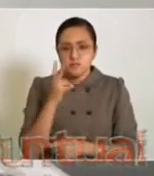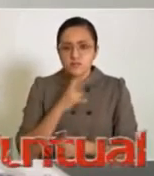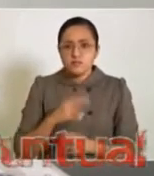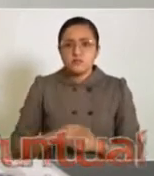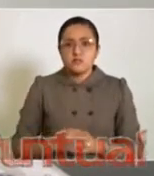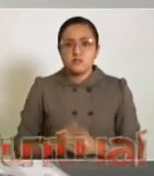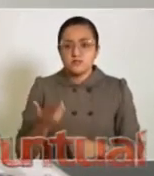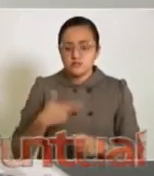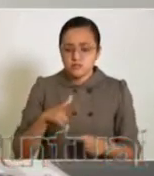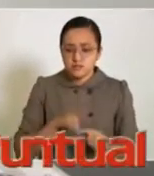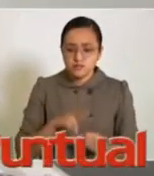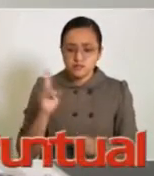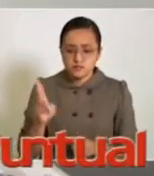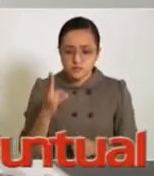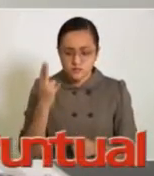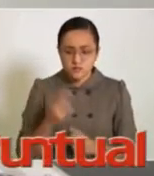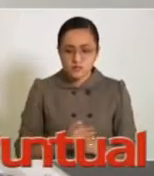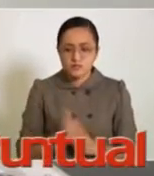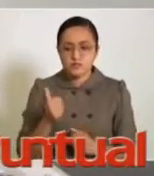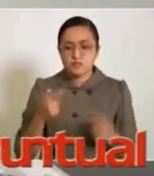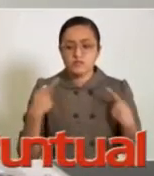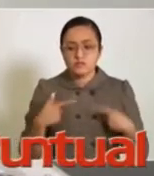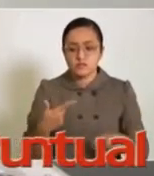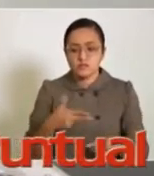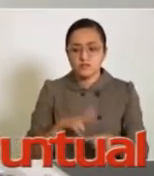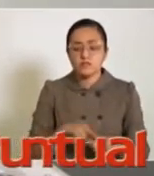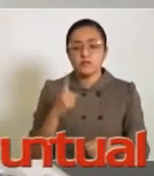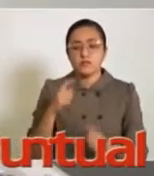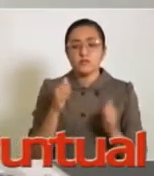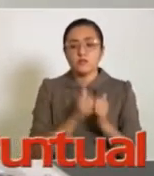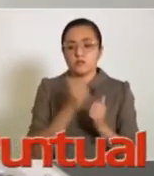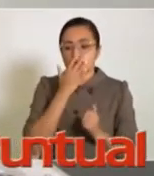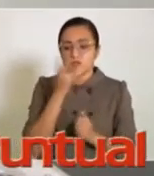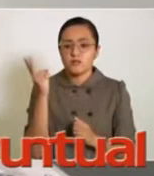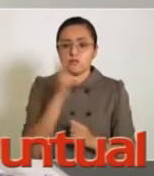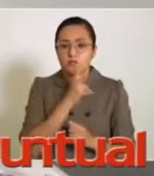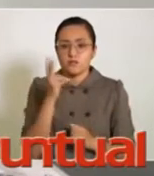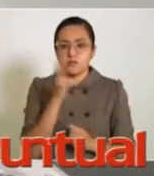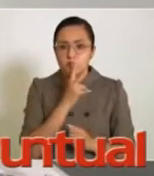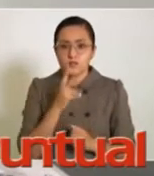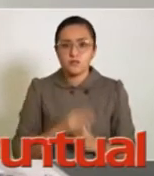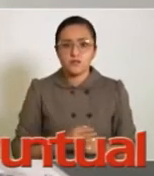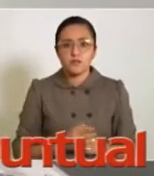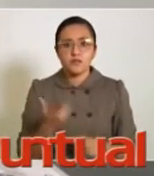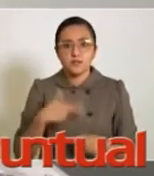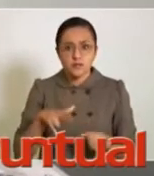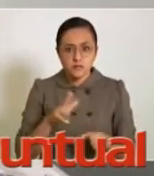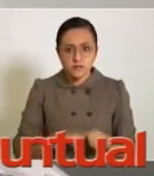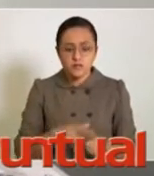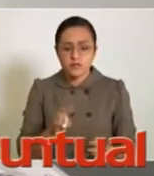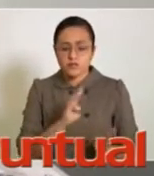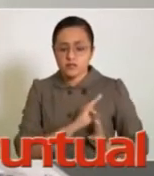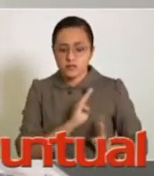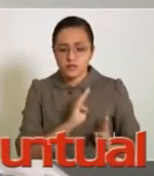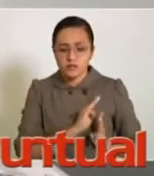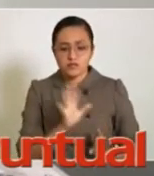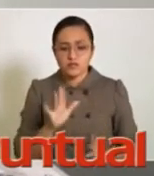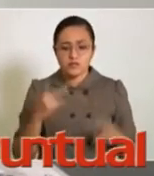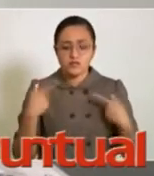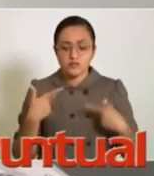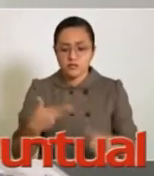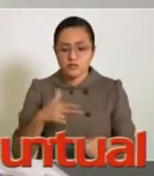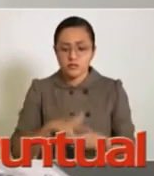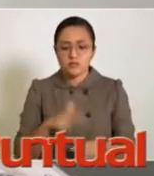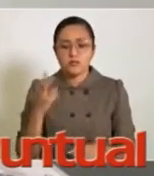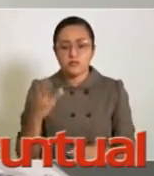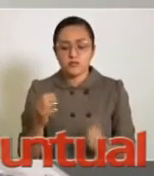asistida. Hospital Universitario, 6 pacientes, 1 con ventilación mecánica. Hospital Militar, 5